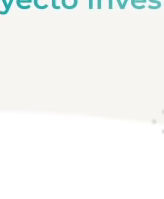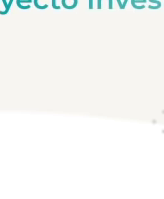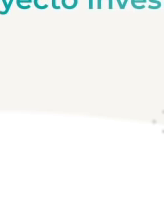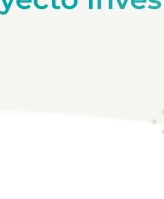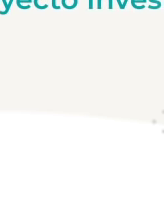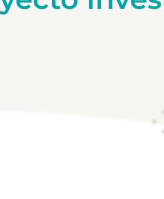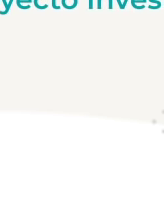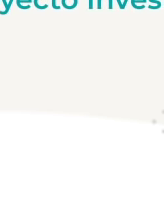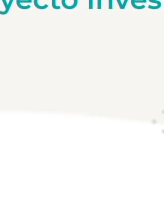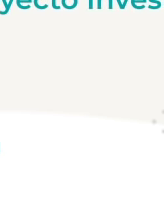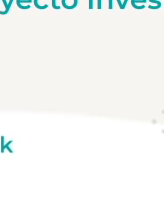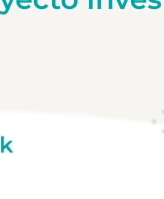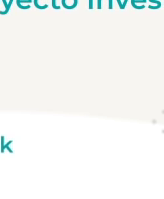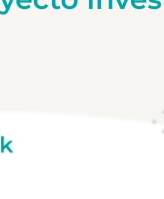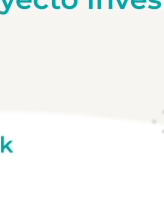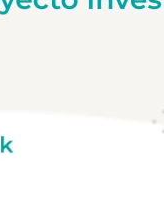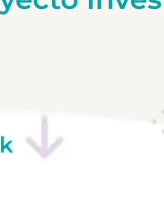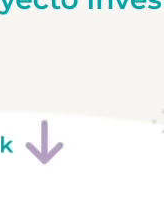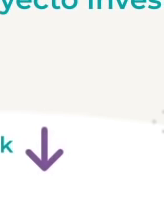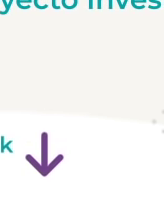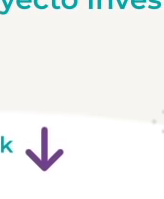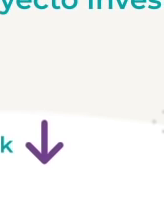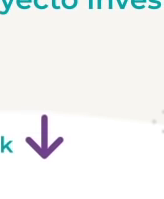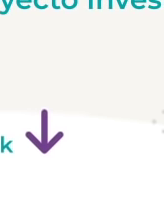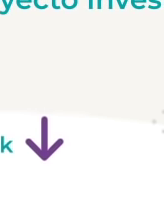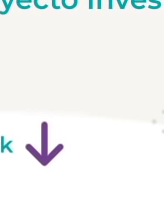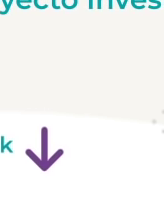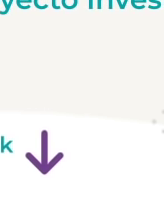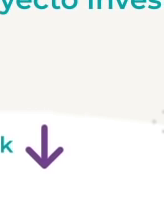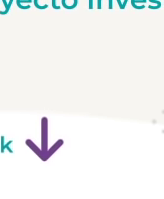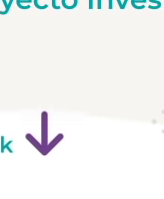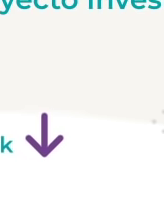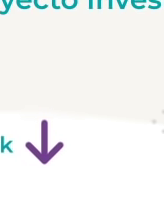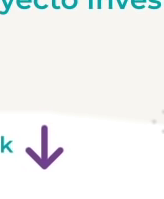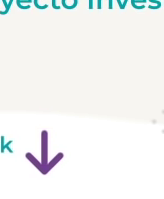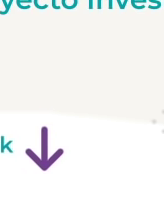Para ver este video, encuentra el link aquí abajo en la descripción.